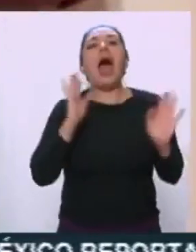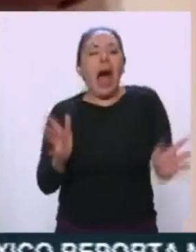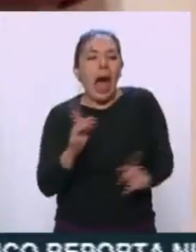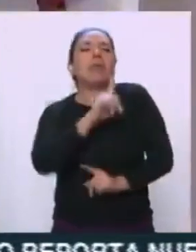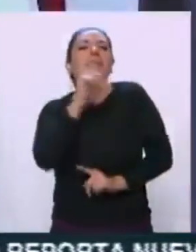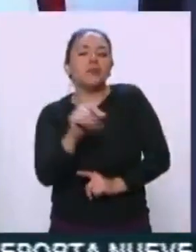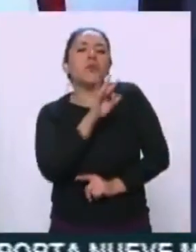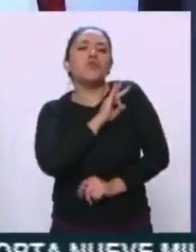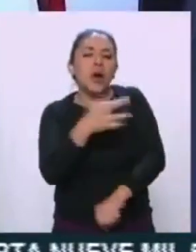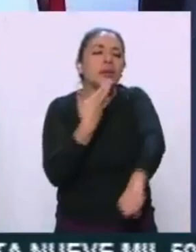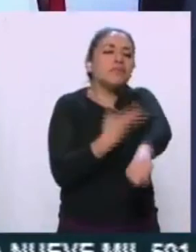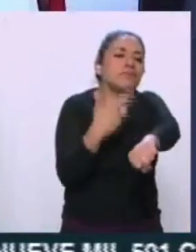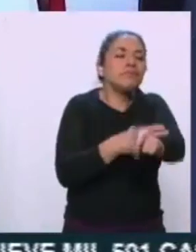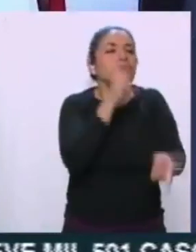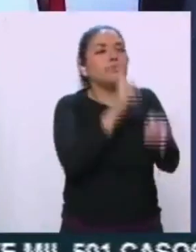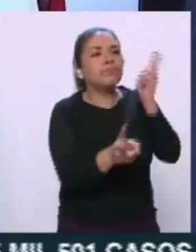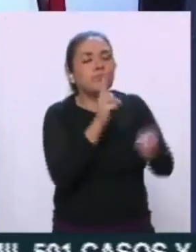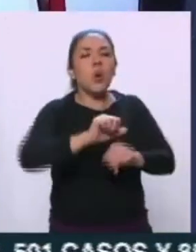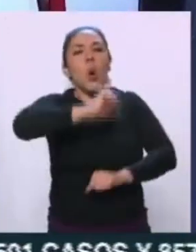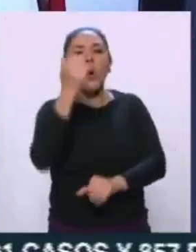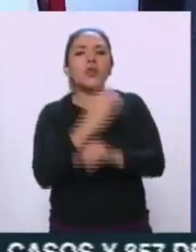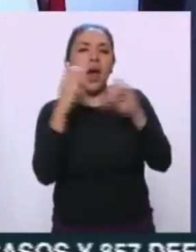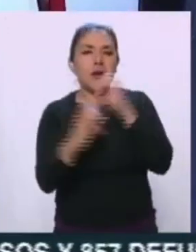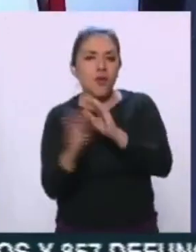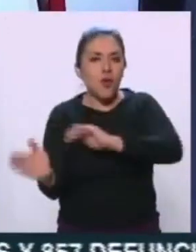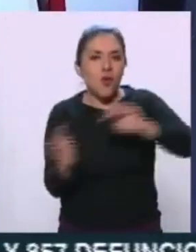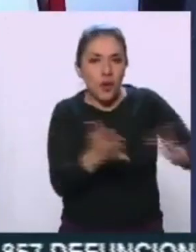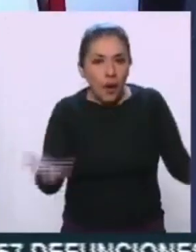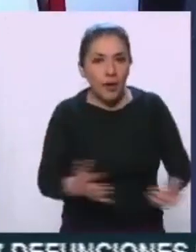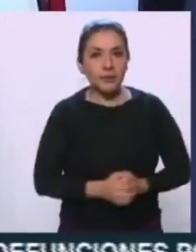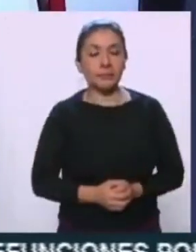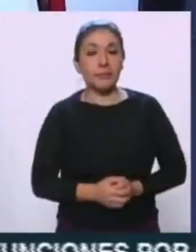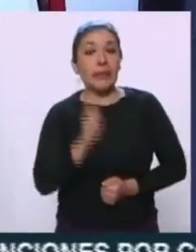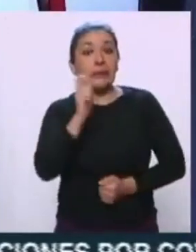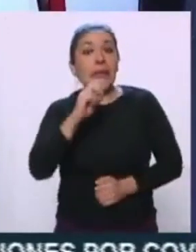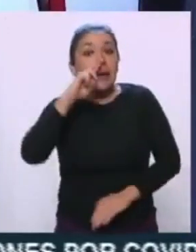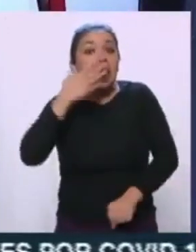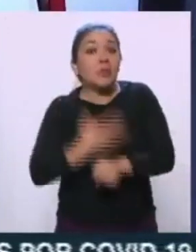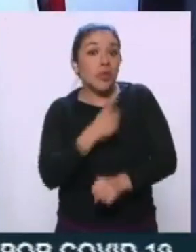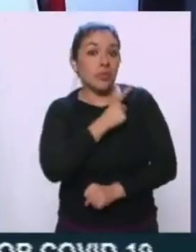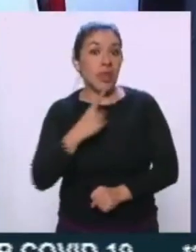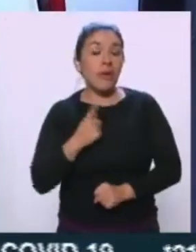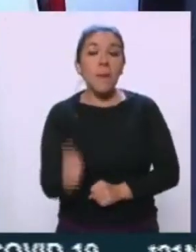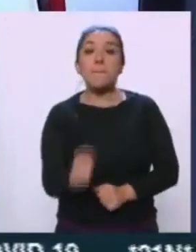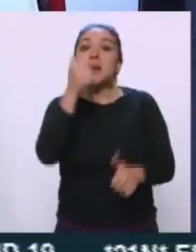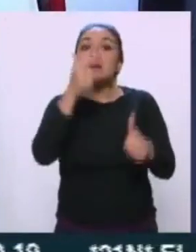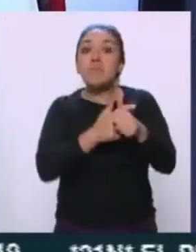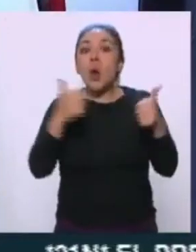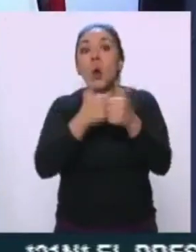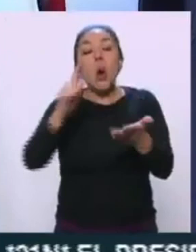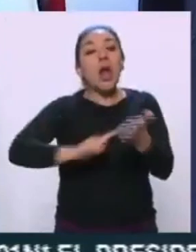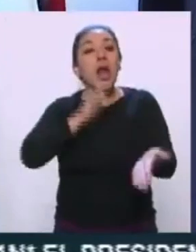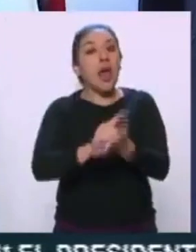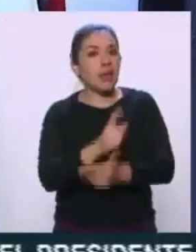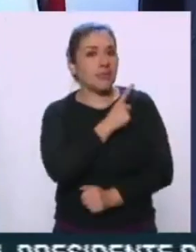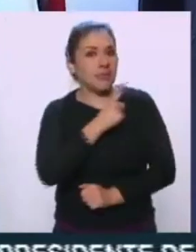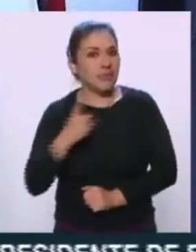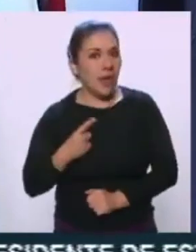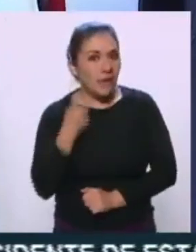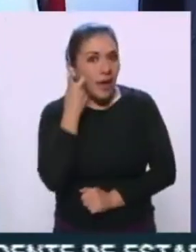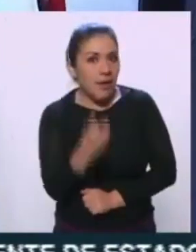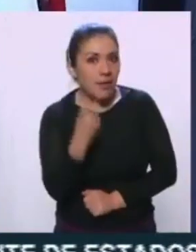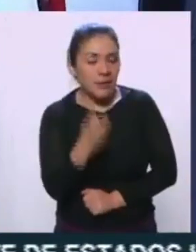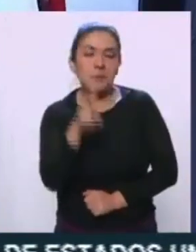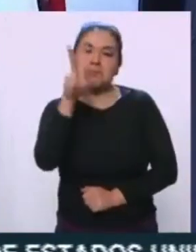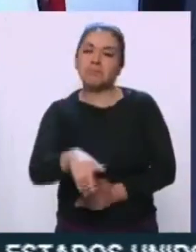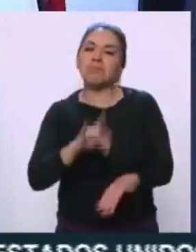podríamos empezar a hablar de otra cosa. Las responsabilidades primero y todo sobre la ley, nadie fuera de la ley. Fabricio Mejía,